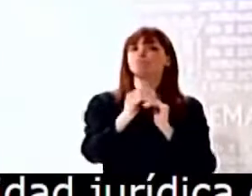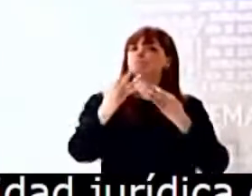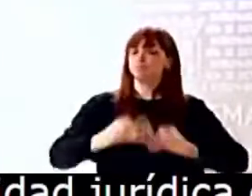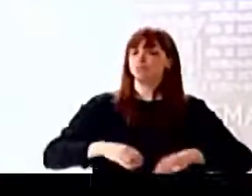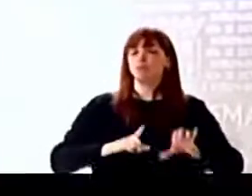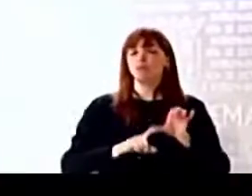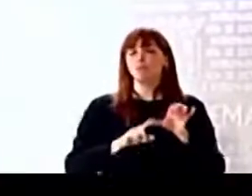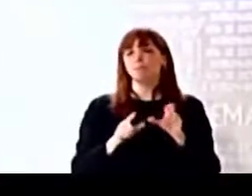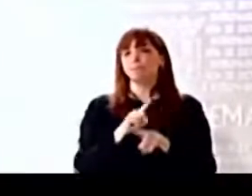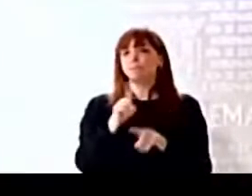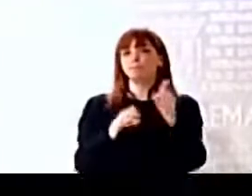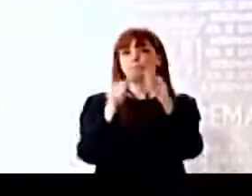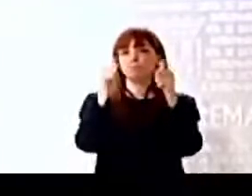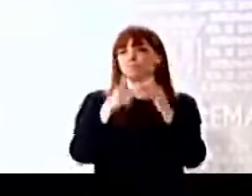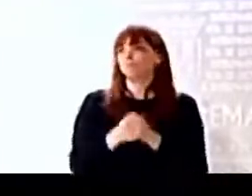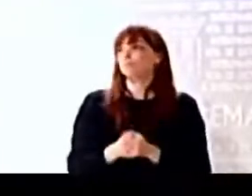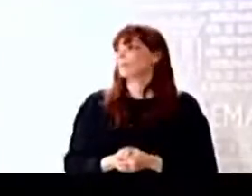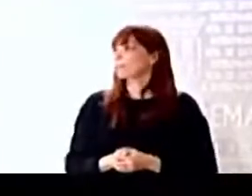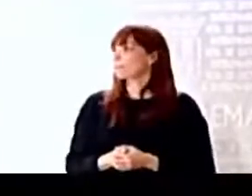preguntas?